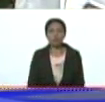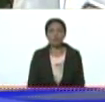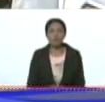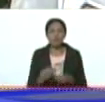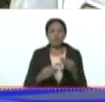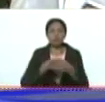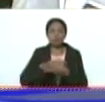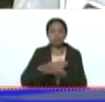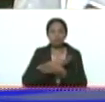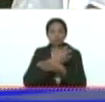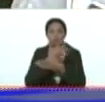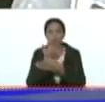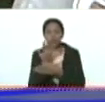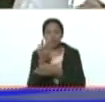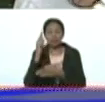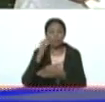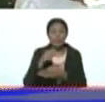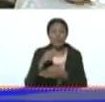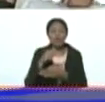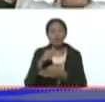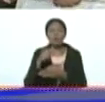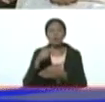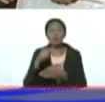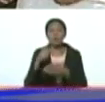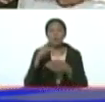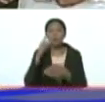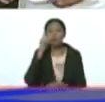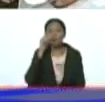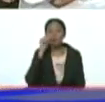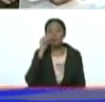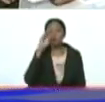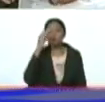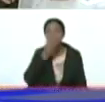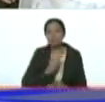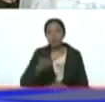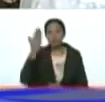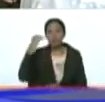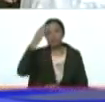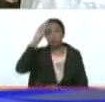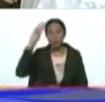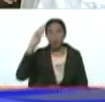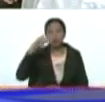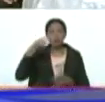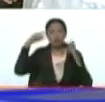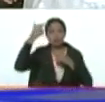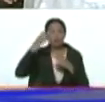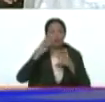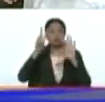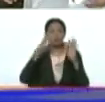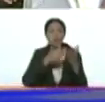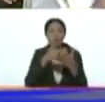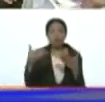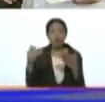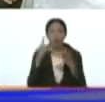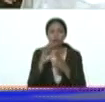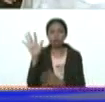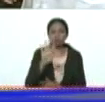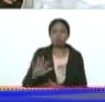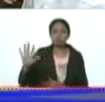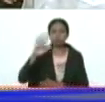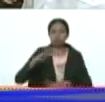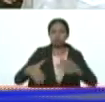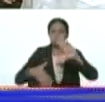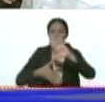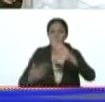ALBA, por Fidel y por Chávez, que ha llegado a casi 7 millones de latinoamericanos y caribeños de todo nuestro